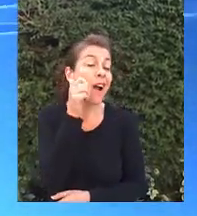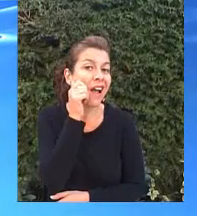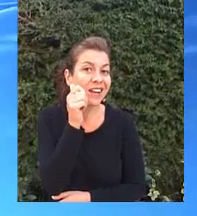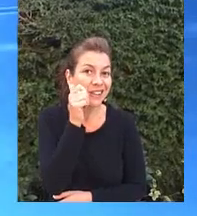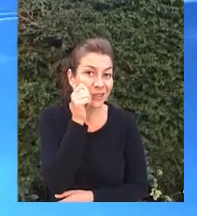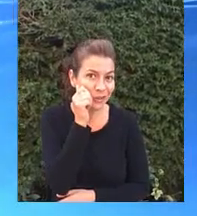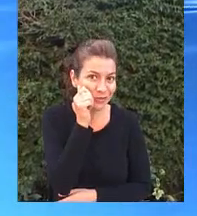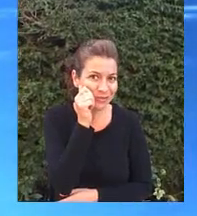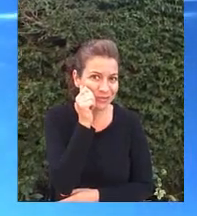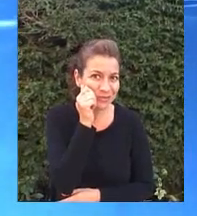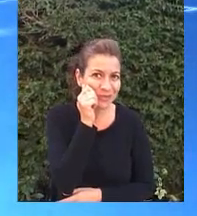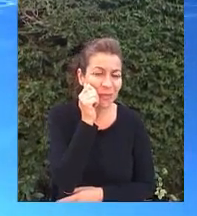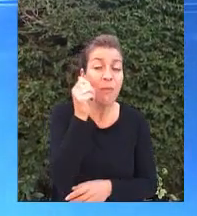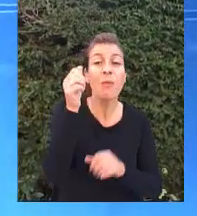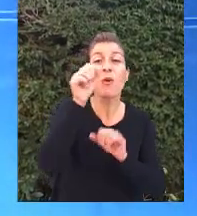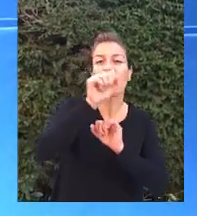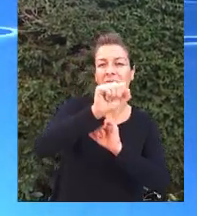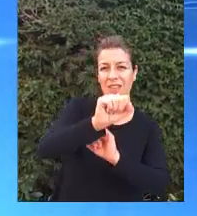Necesitamos cariño,